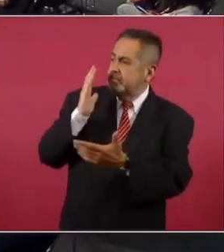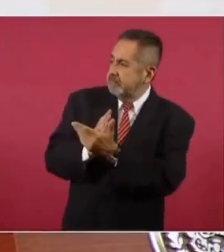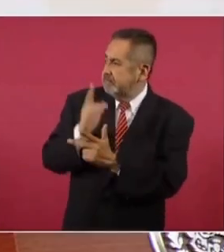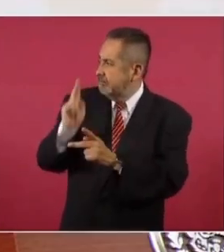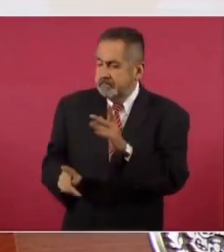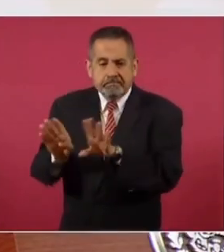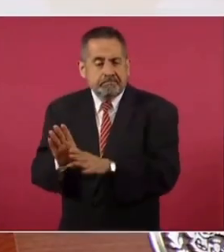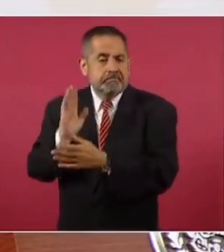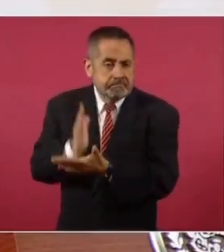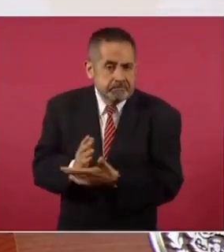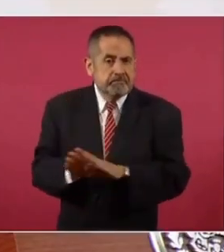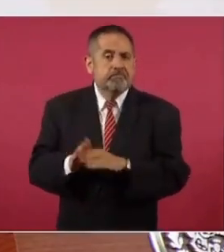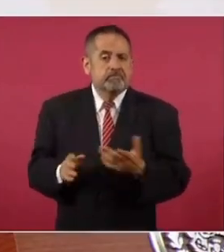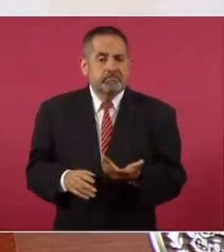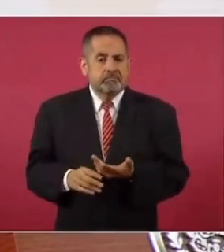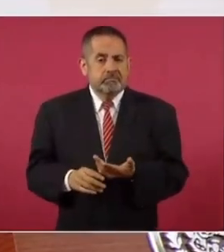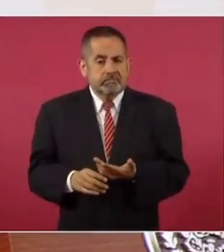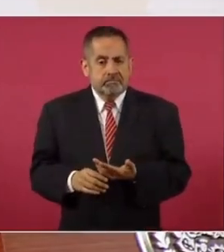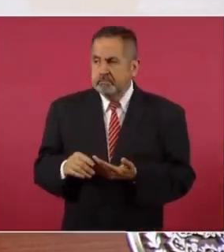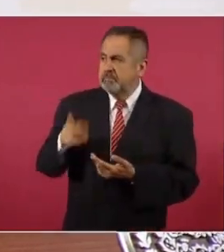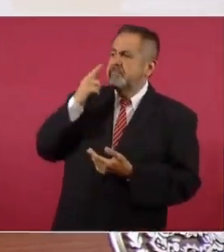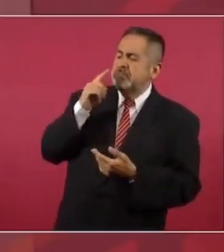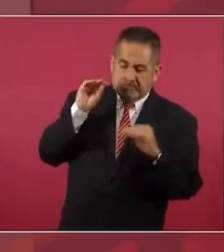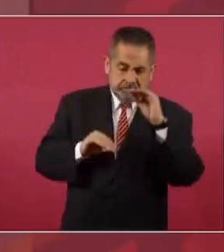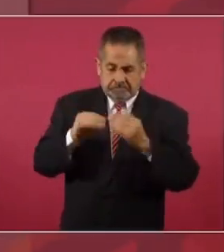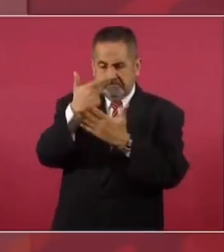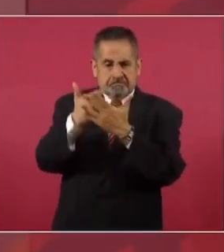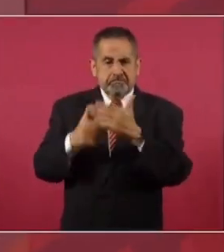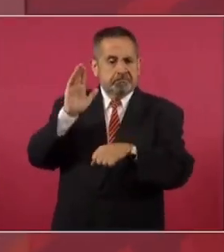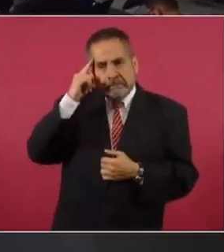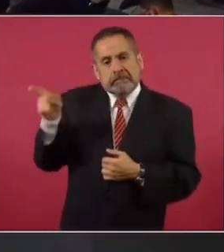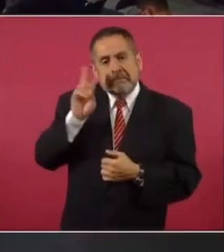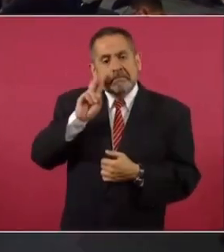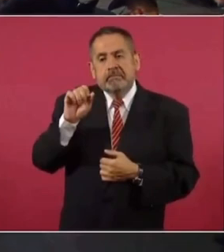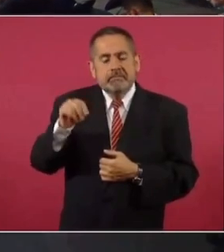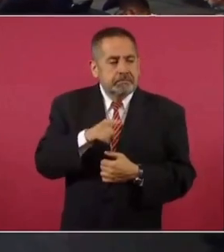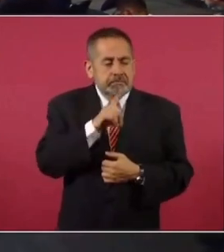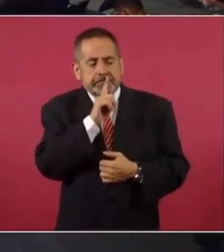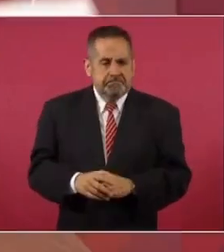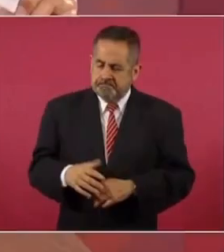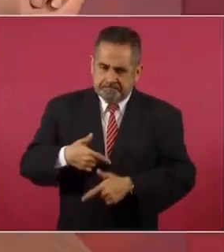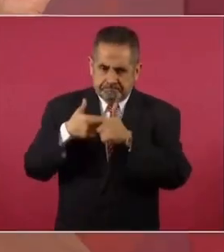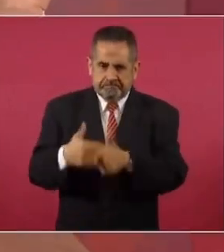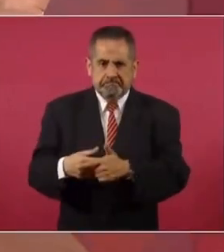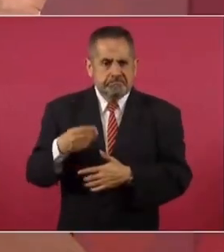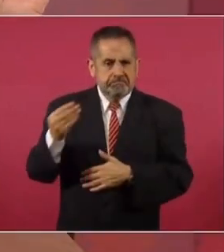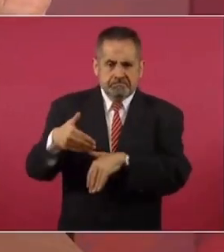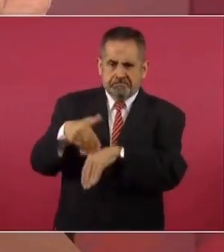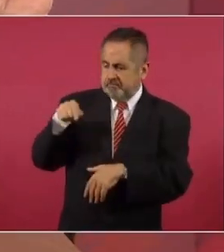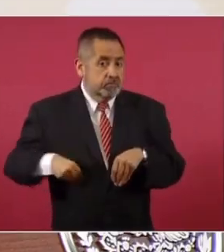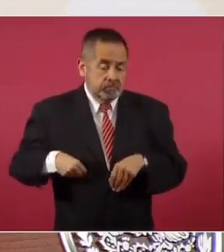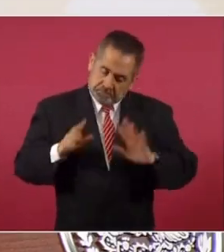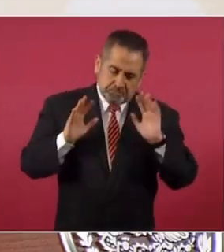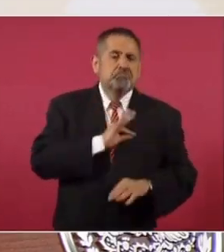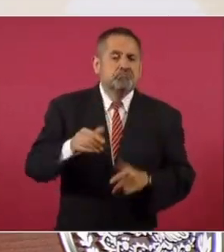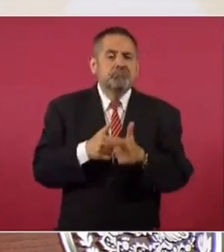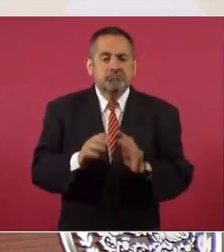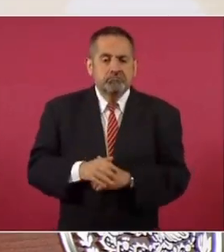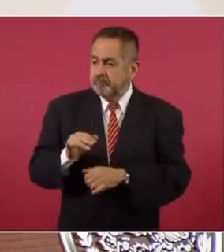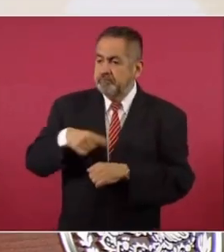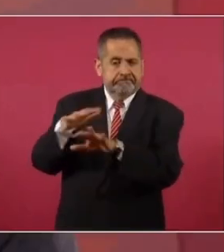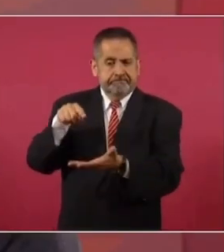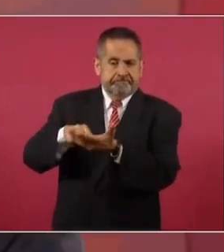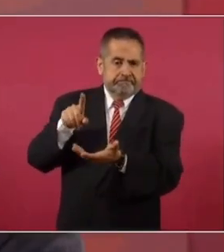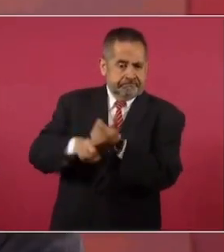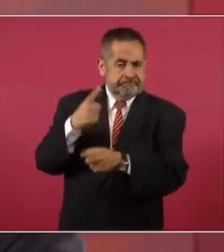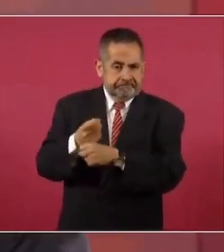proceso ampliando la lista de los presuntos responsables. Entonces dijimos no, vamos a pegarnos al informe. La investigación